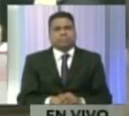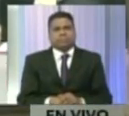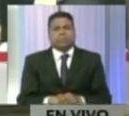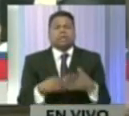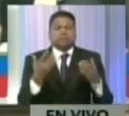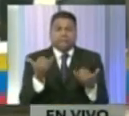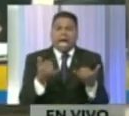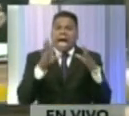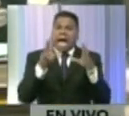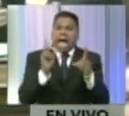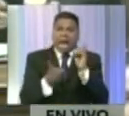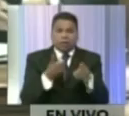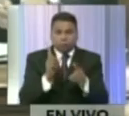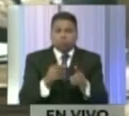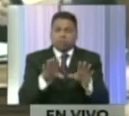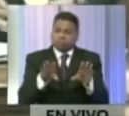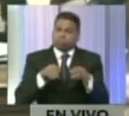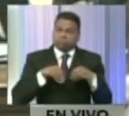ya de